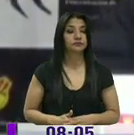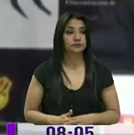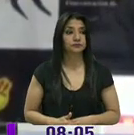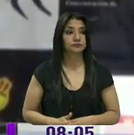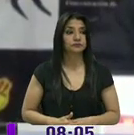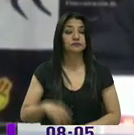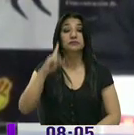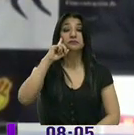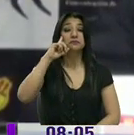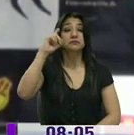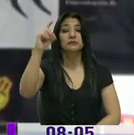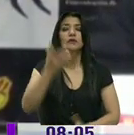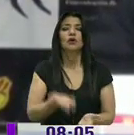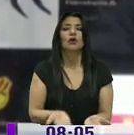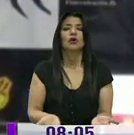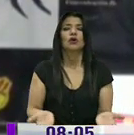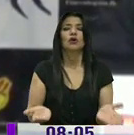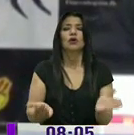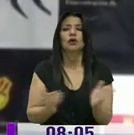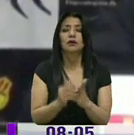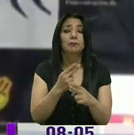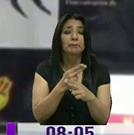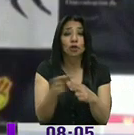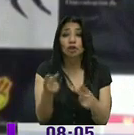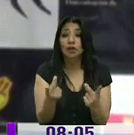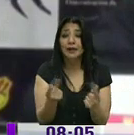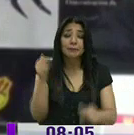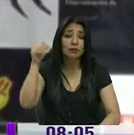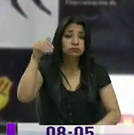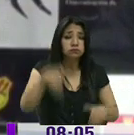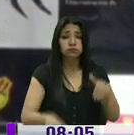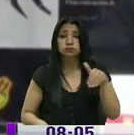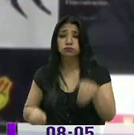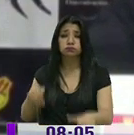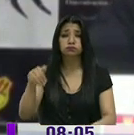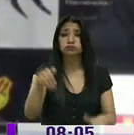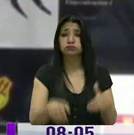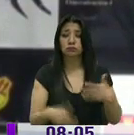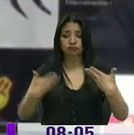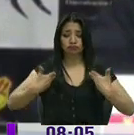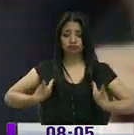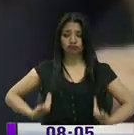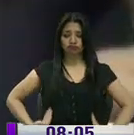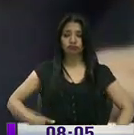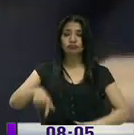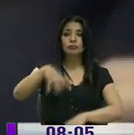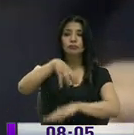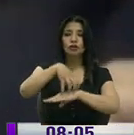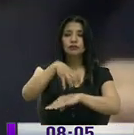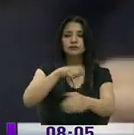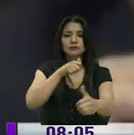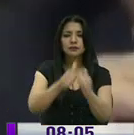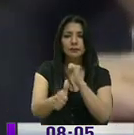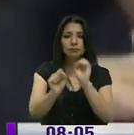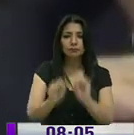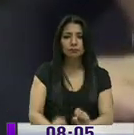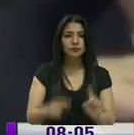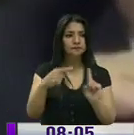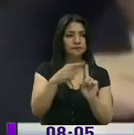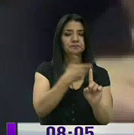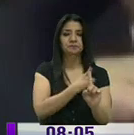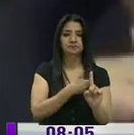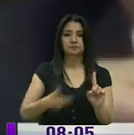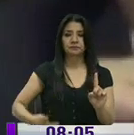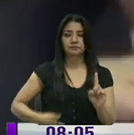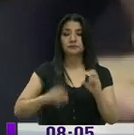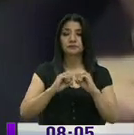que vuelvan pronto a las piscinas vuelvan pronto a vestir los colores de la provincia con ese anhelo el presidente de la concentración